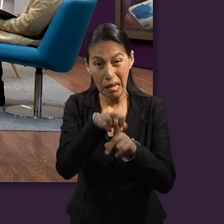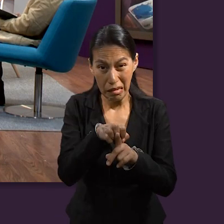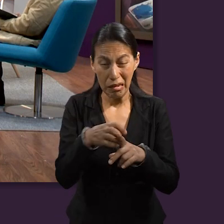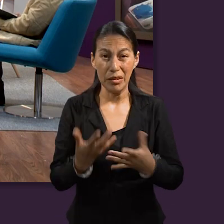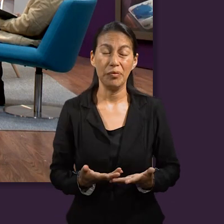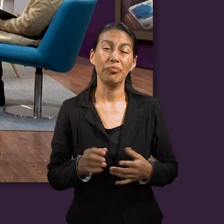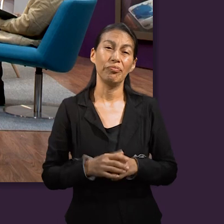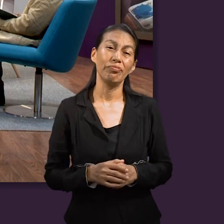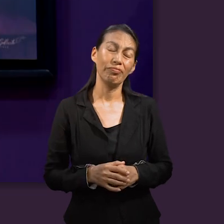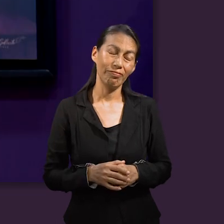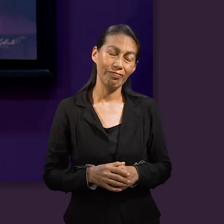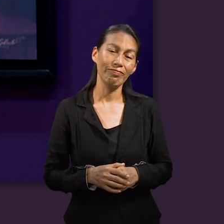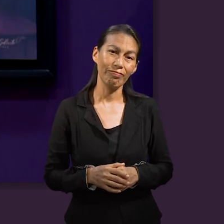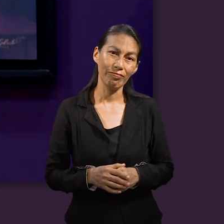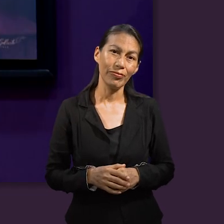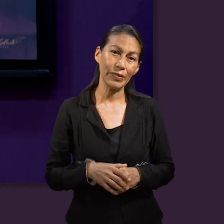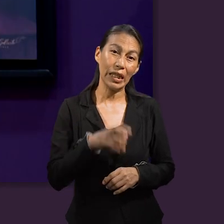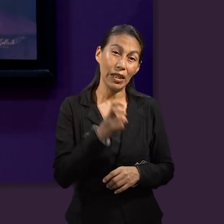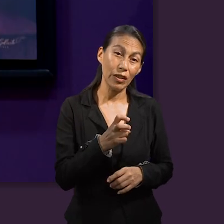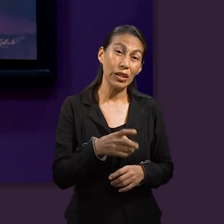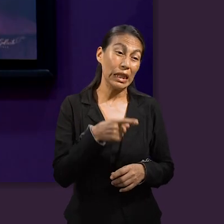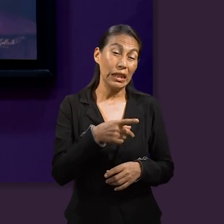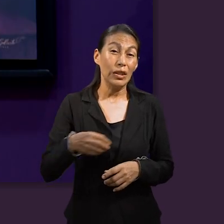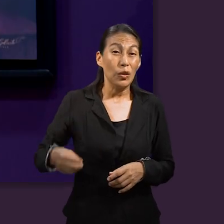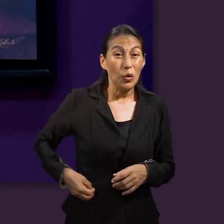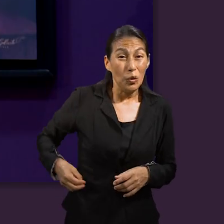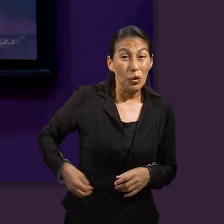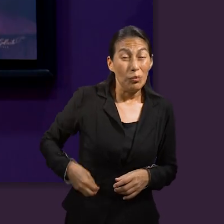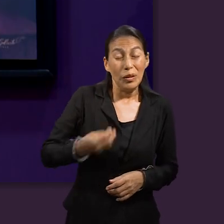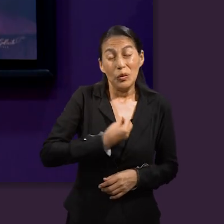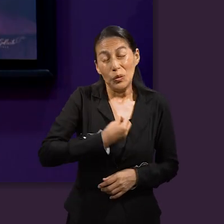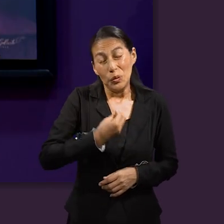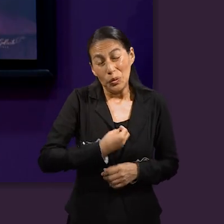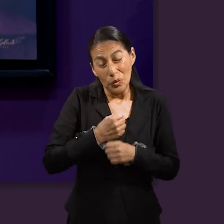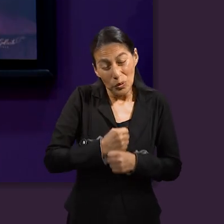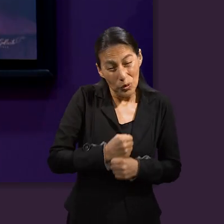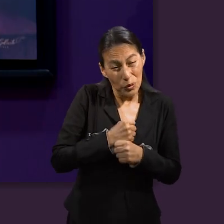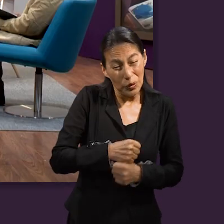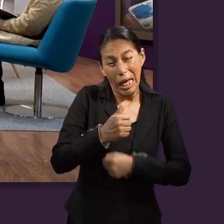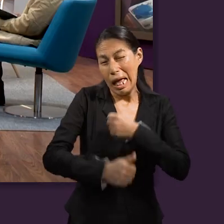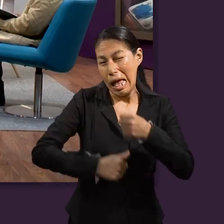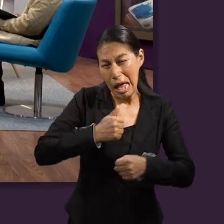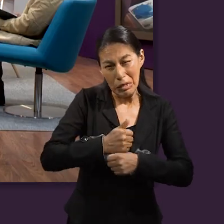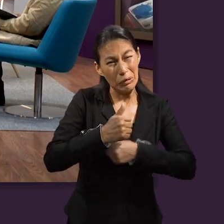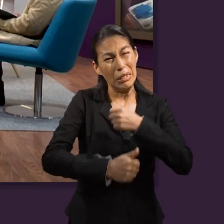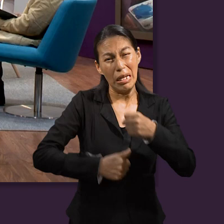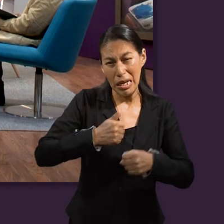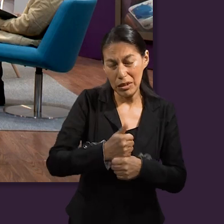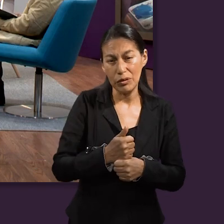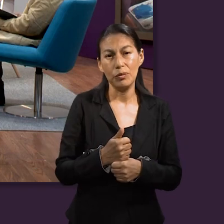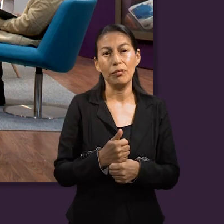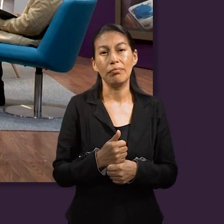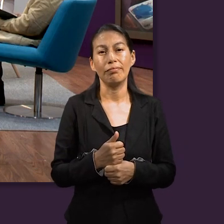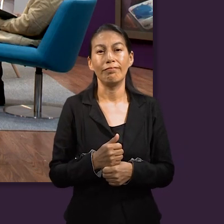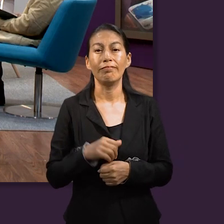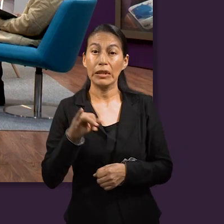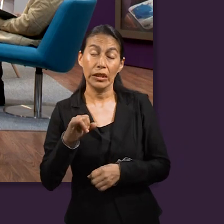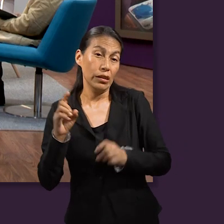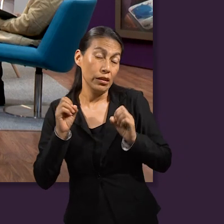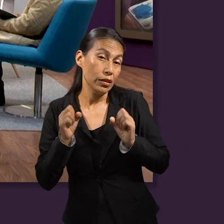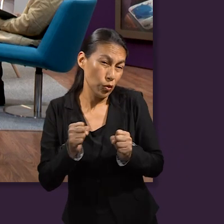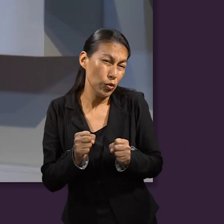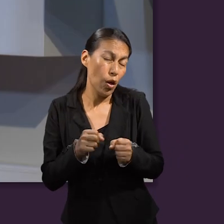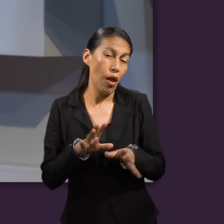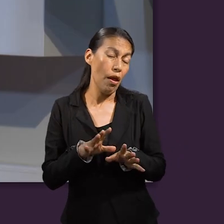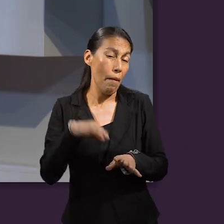le costó ir con esa culpa a través de varios años y sin duda